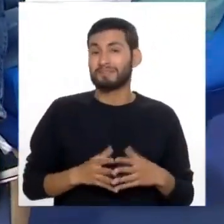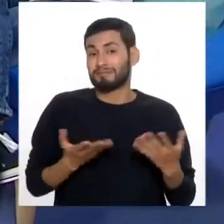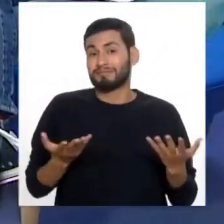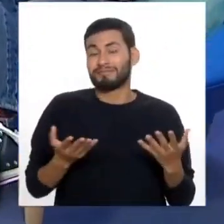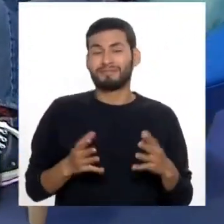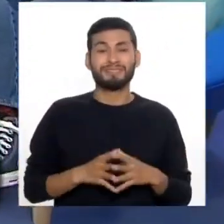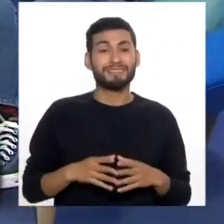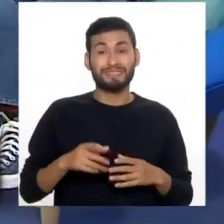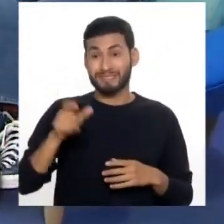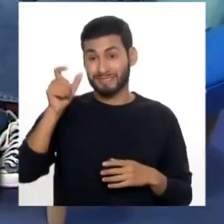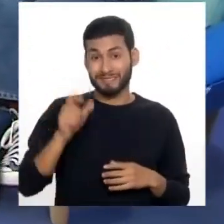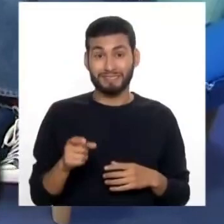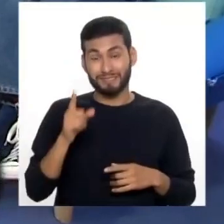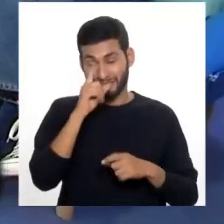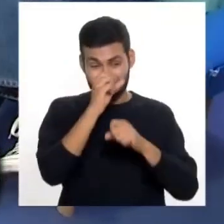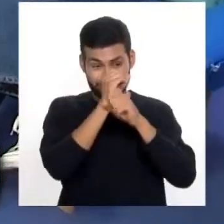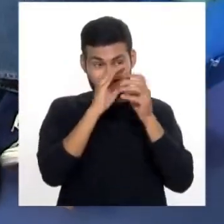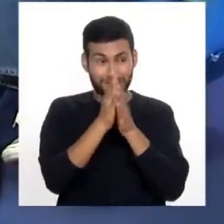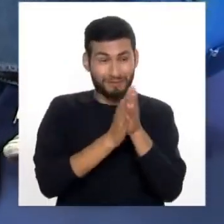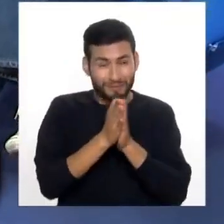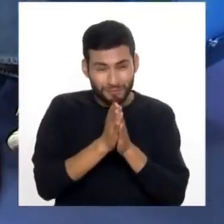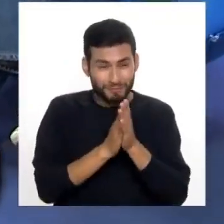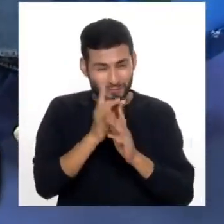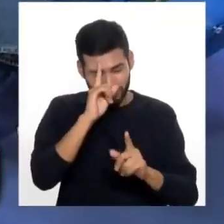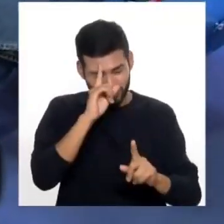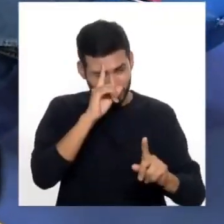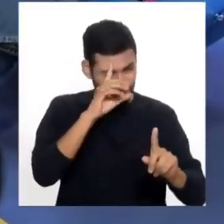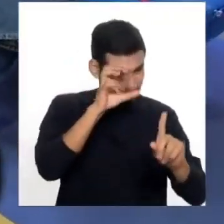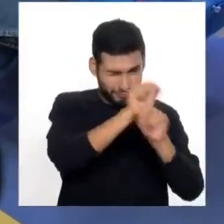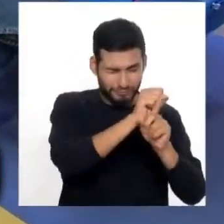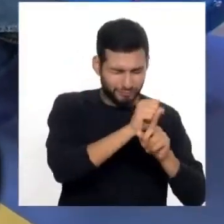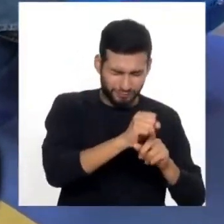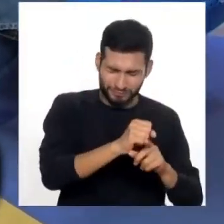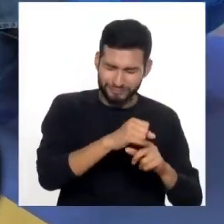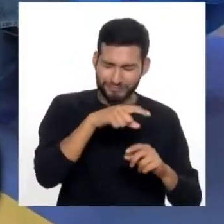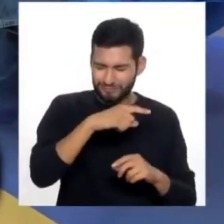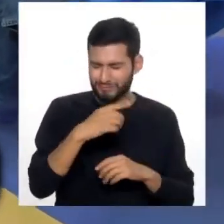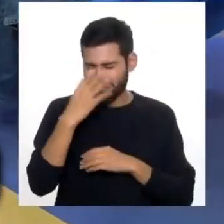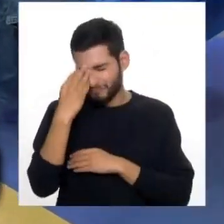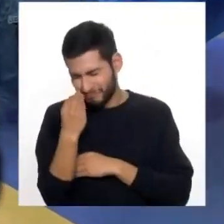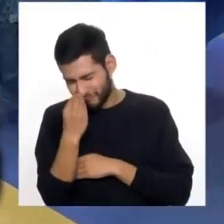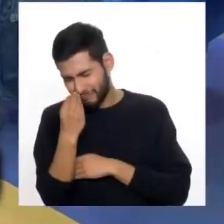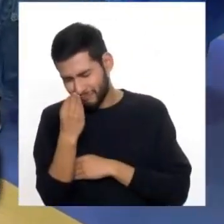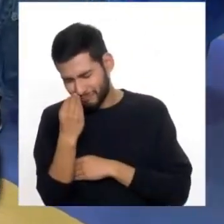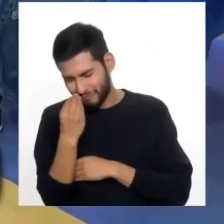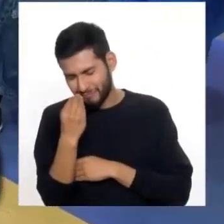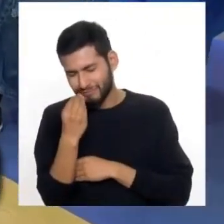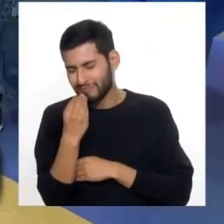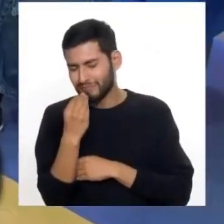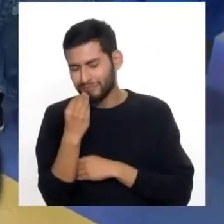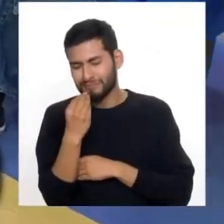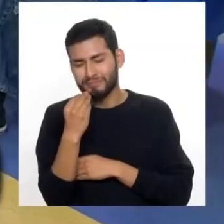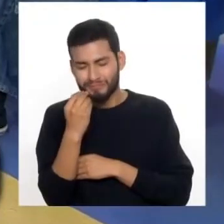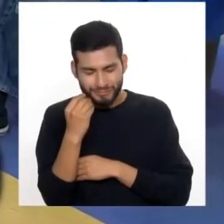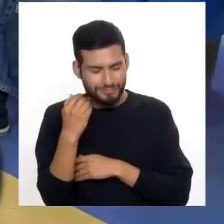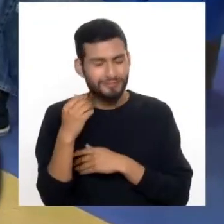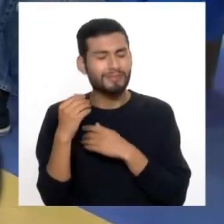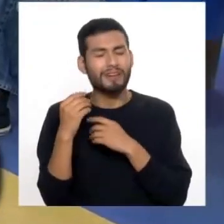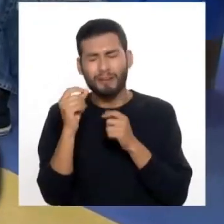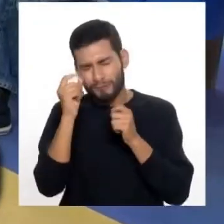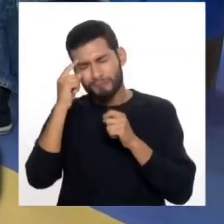nada, aquel que tenga su sueño plantado y el que se acueste y aun cuando esté despierto, esté soñando, pienso que tiene